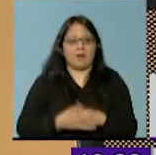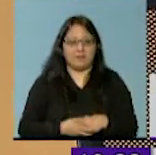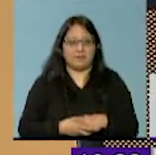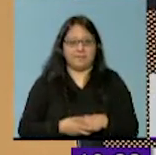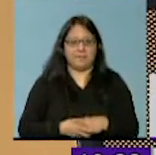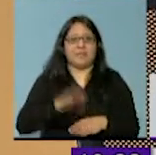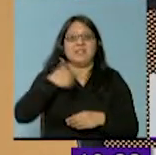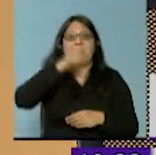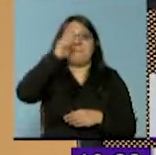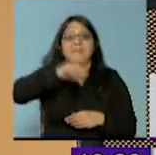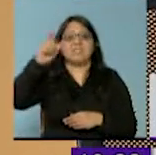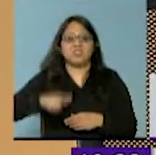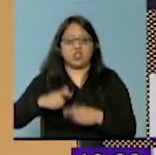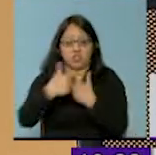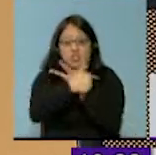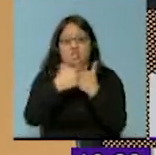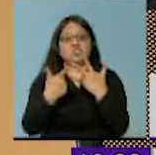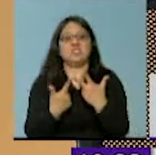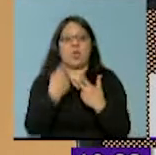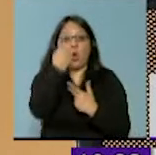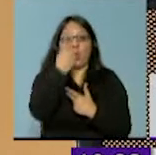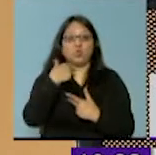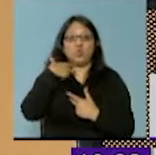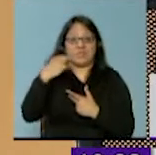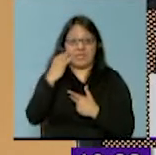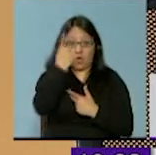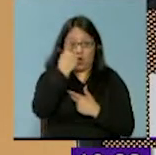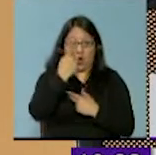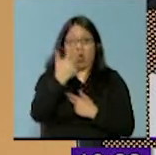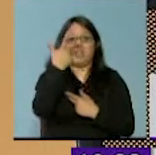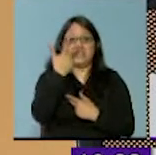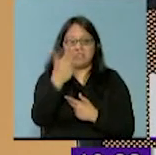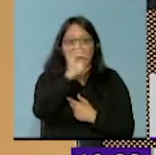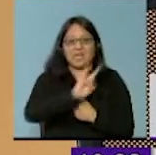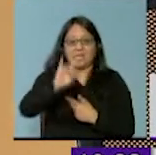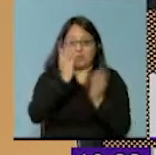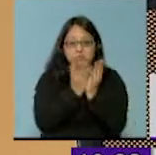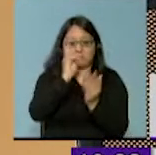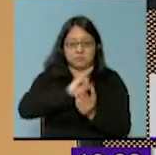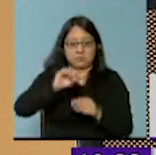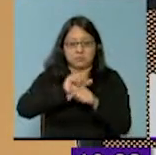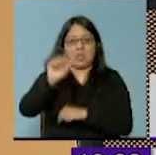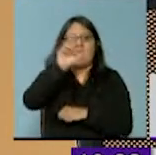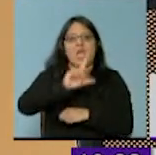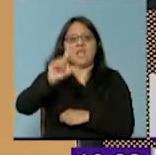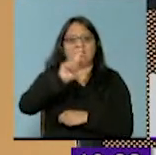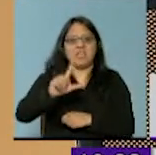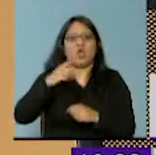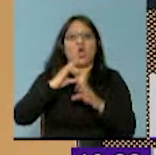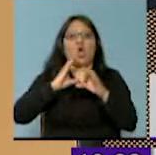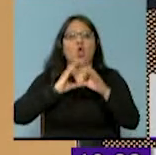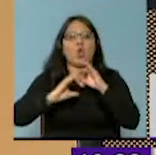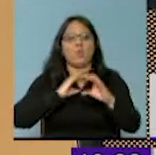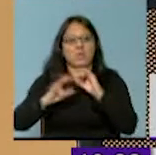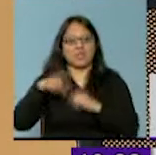hasta hijos con 3 títulos. Yo me quedé con un mensaje de una señora que nos decía, mi hijo es licenciado en comunicación social,